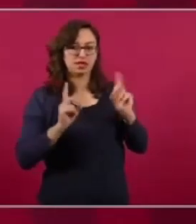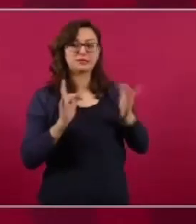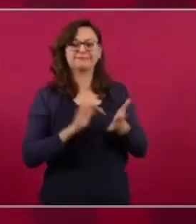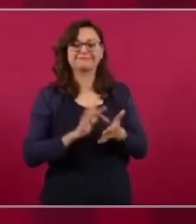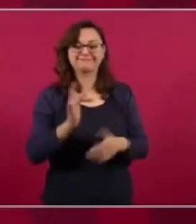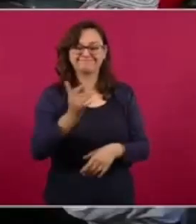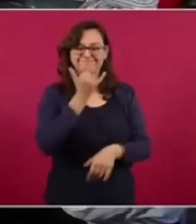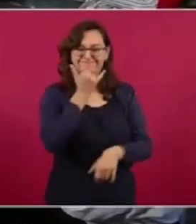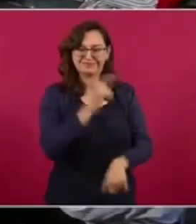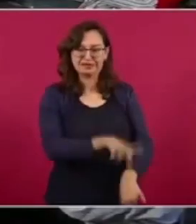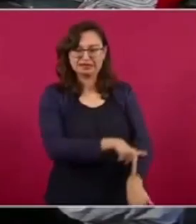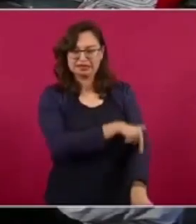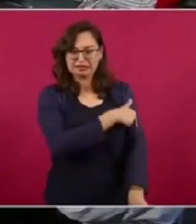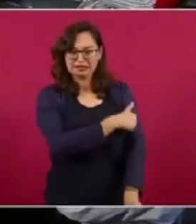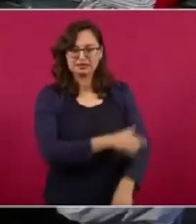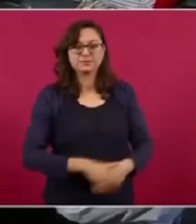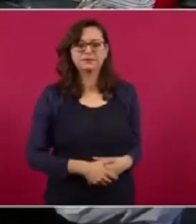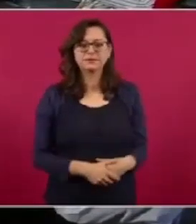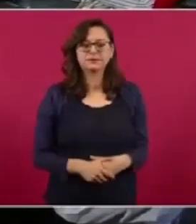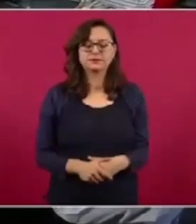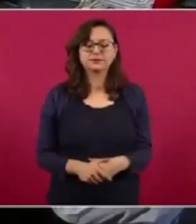tardanza.